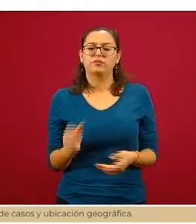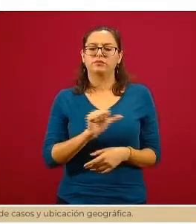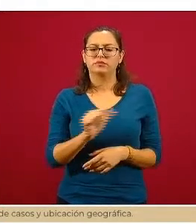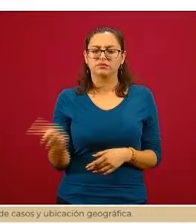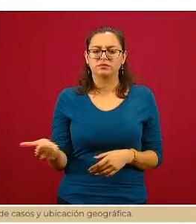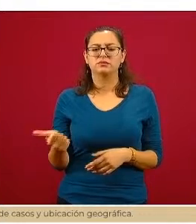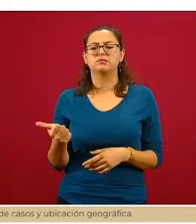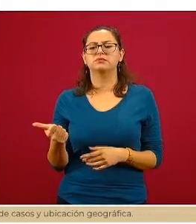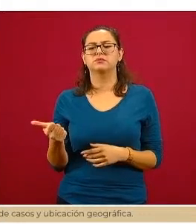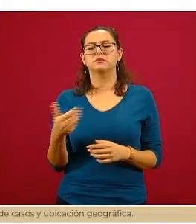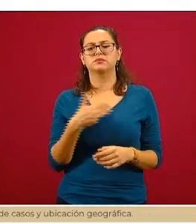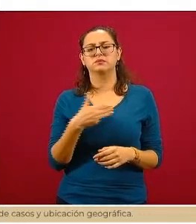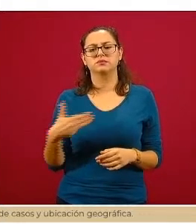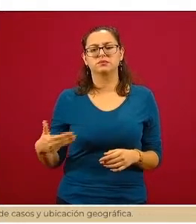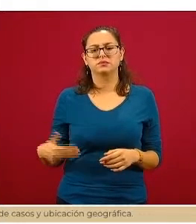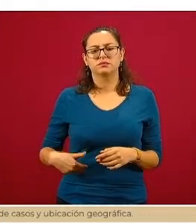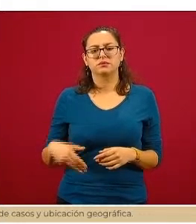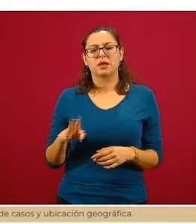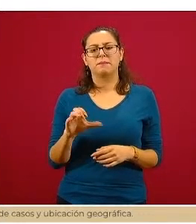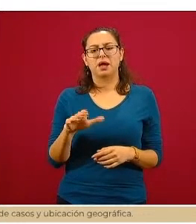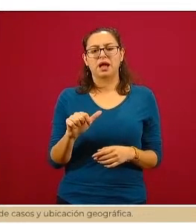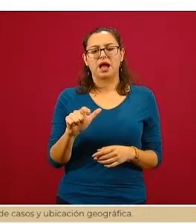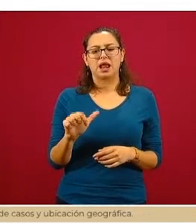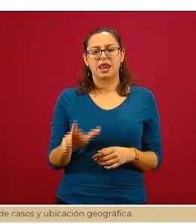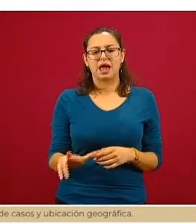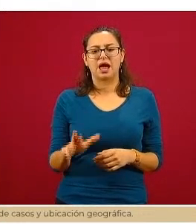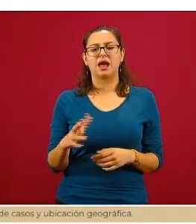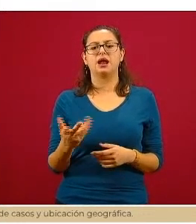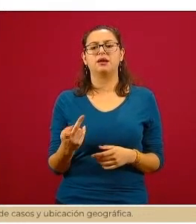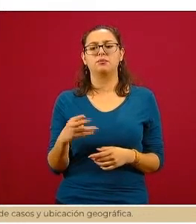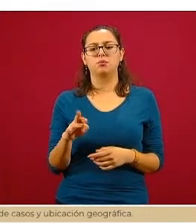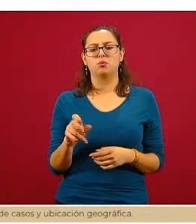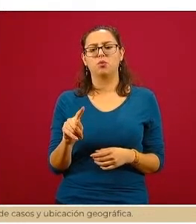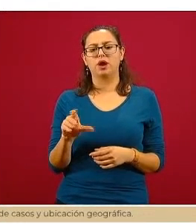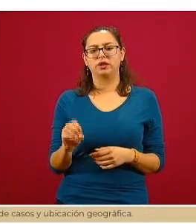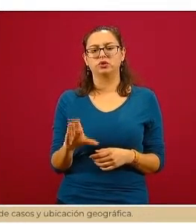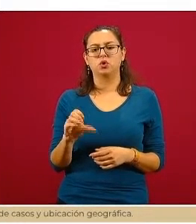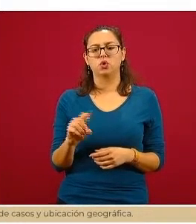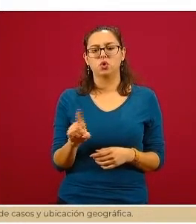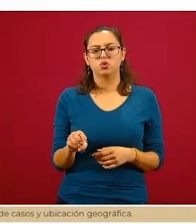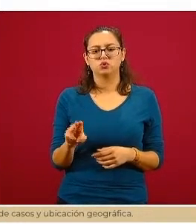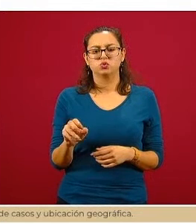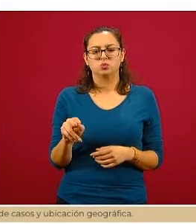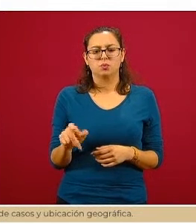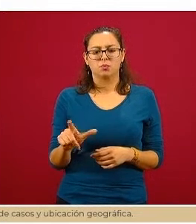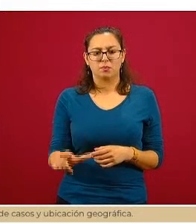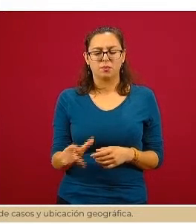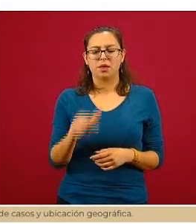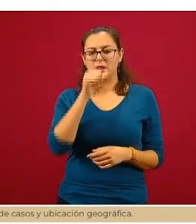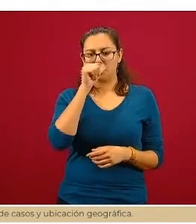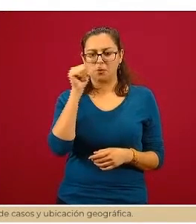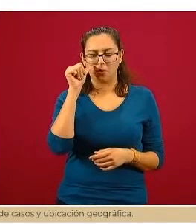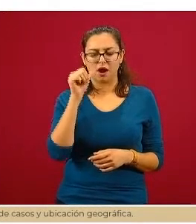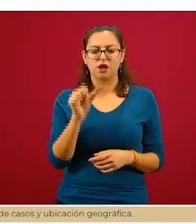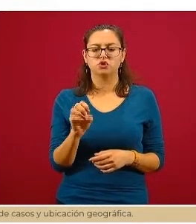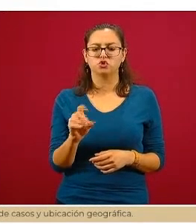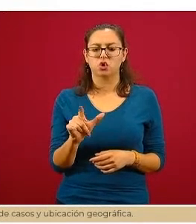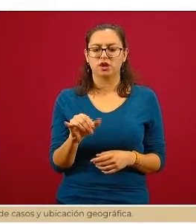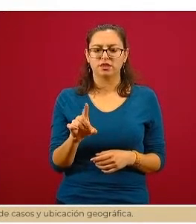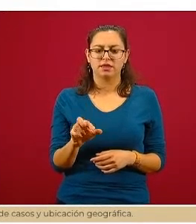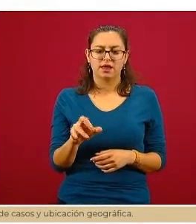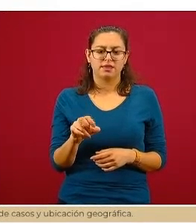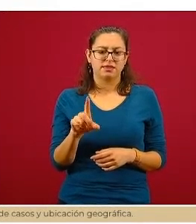como son Bacalar, Felipe Carrillo Puerto, Cozumel, Benito Juárez y Solidaridad, prácticamente con una transmisión